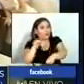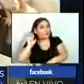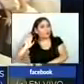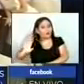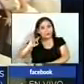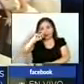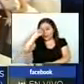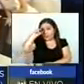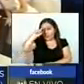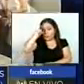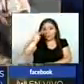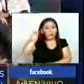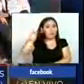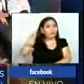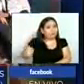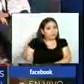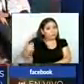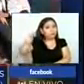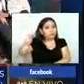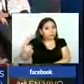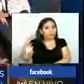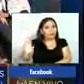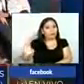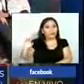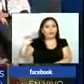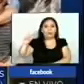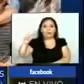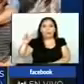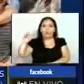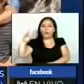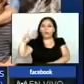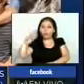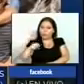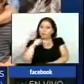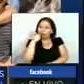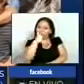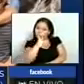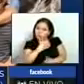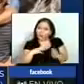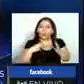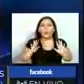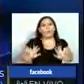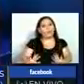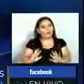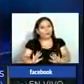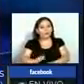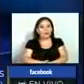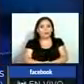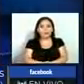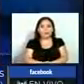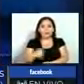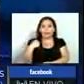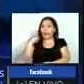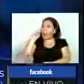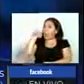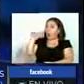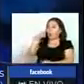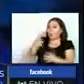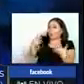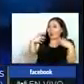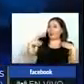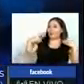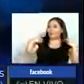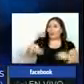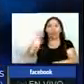que a diario enfrentaba Eduardo Navas con carácter y nervios controlados. ¡Lo veo estresado Navas!